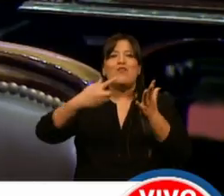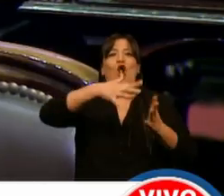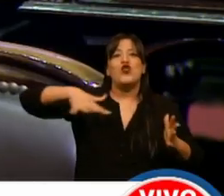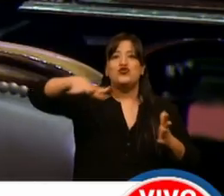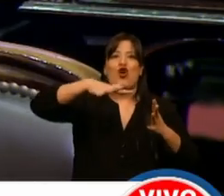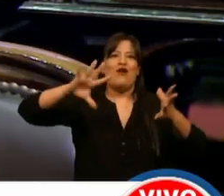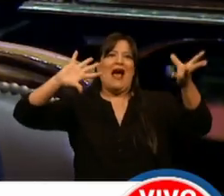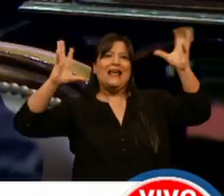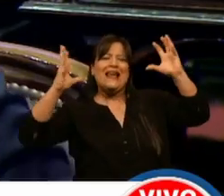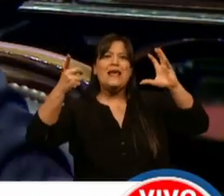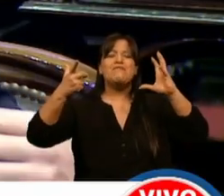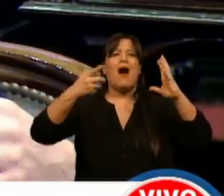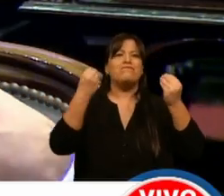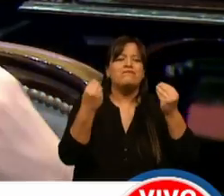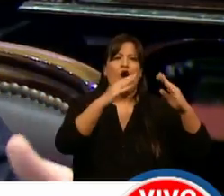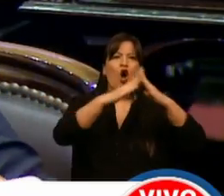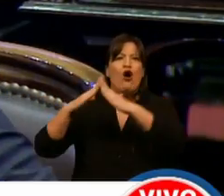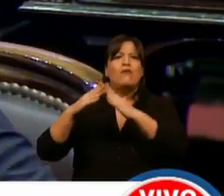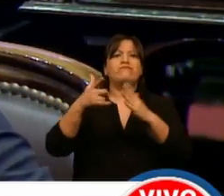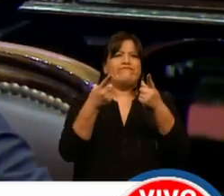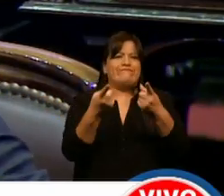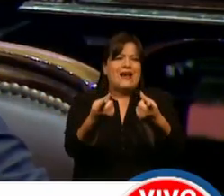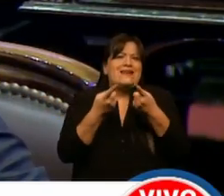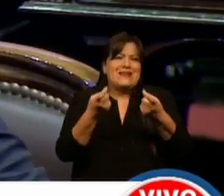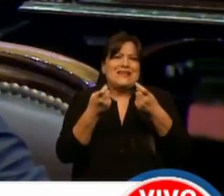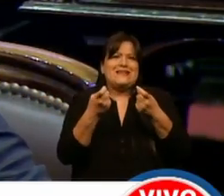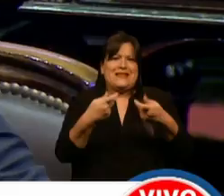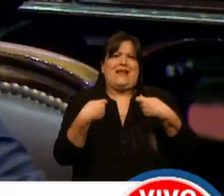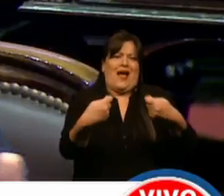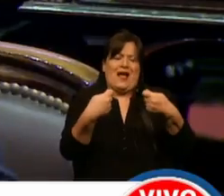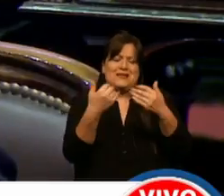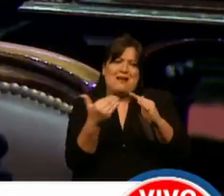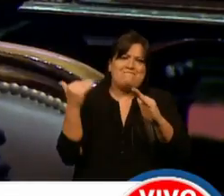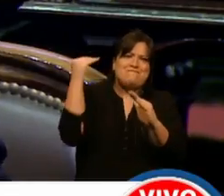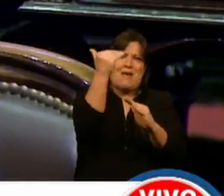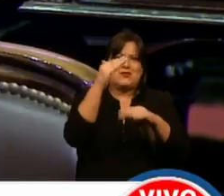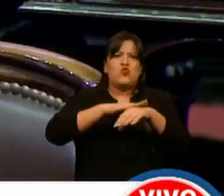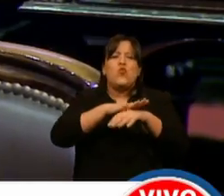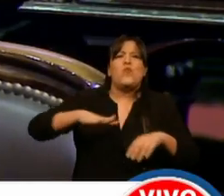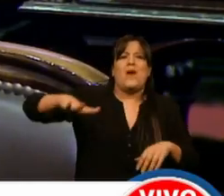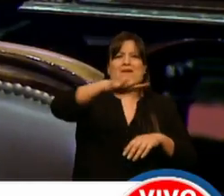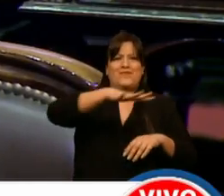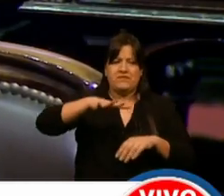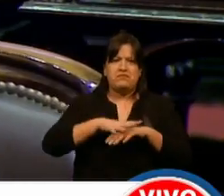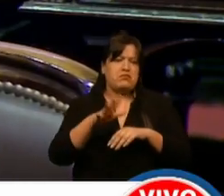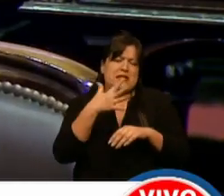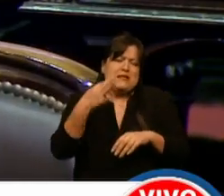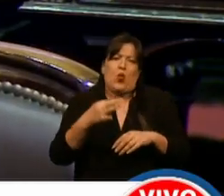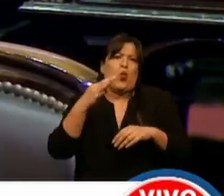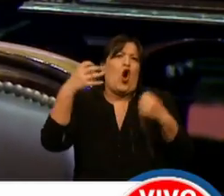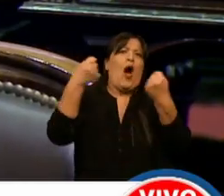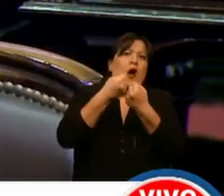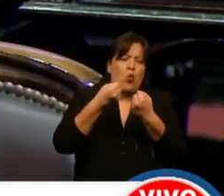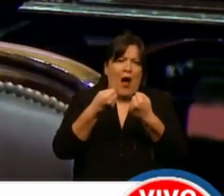climáticas los hogares tienen una mayor necesidad de consumo en eso creo que nadie va a estar en desacuerdo